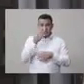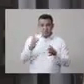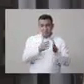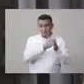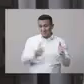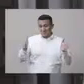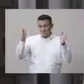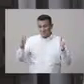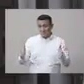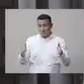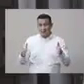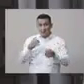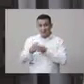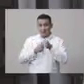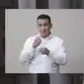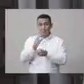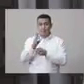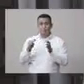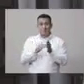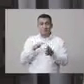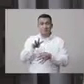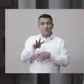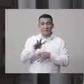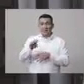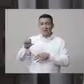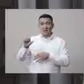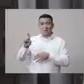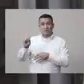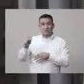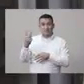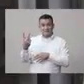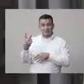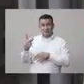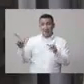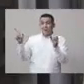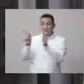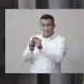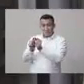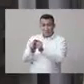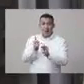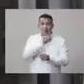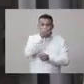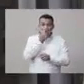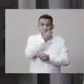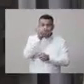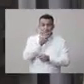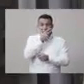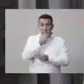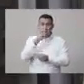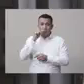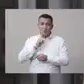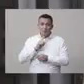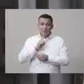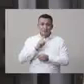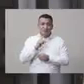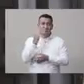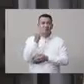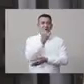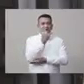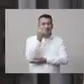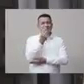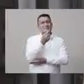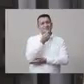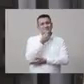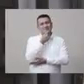alumnas y alumnos de todos los niveles educativos, les expreso mi admiración por su dedicación y por su compromiso